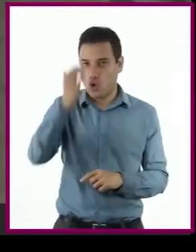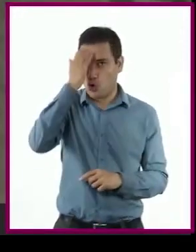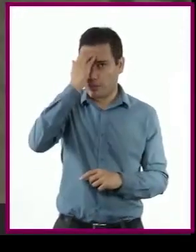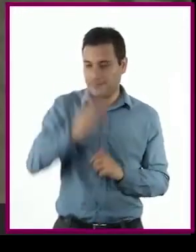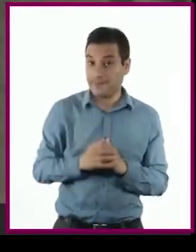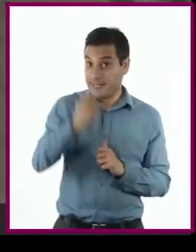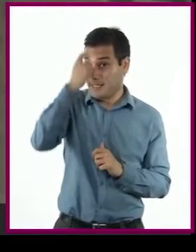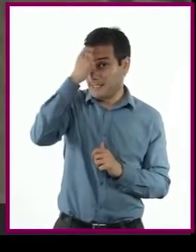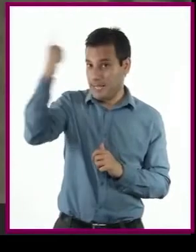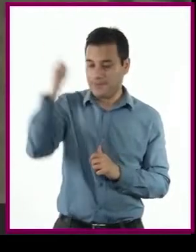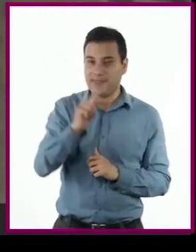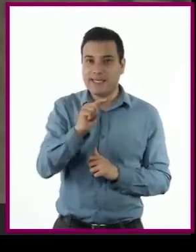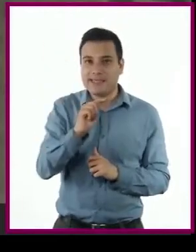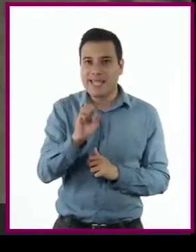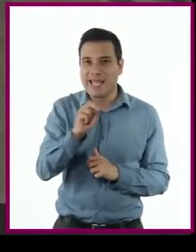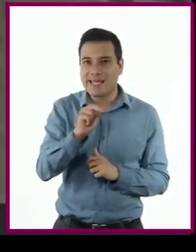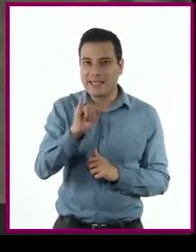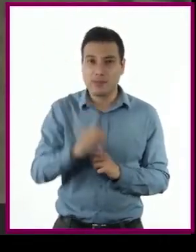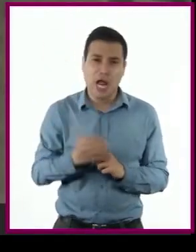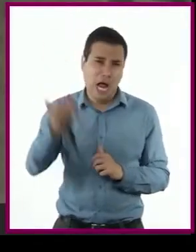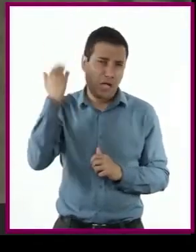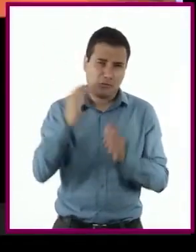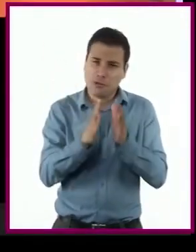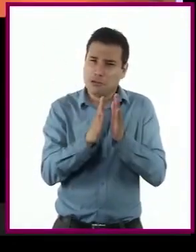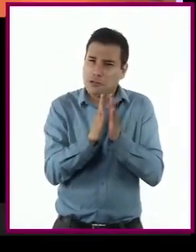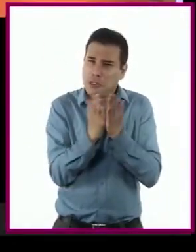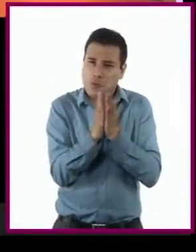Tinney. Muy popular en mi época.